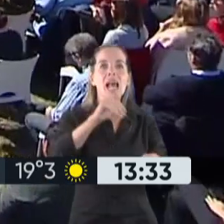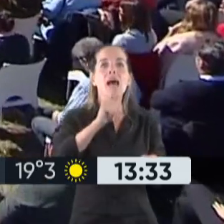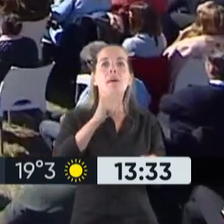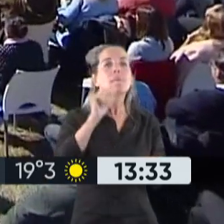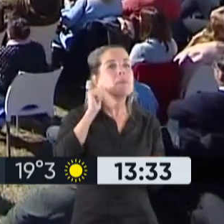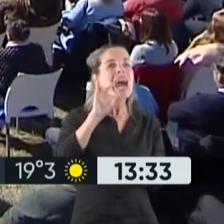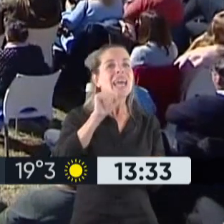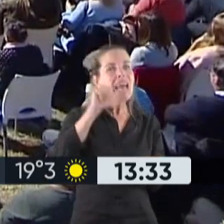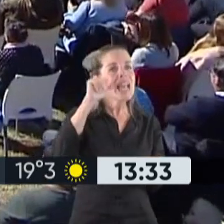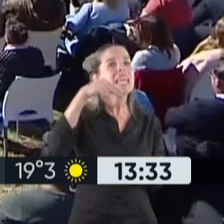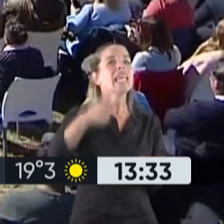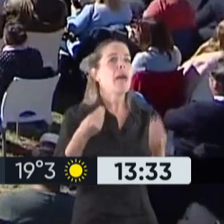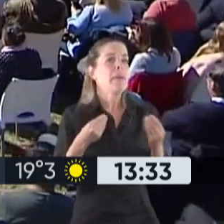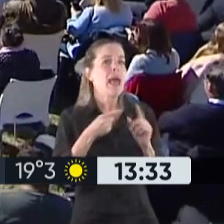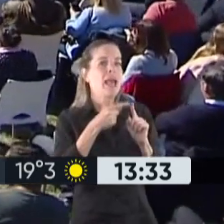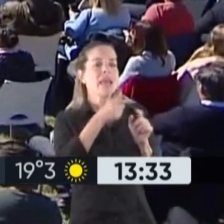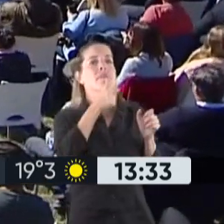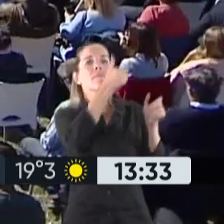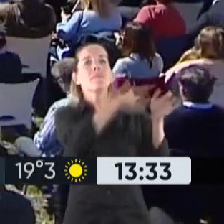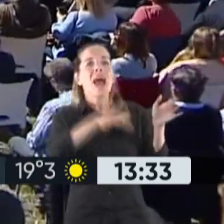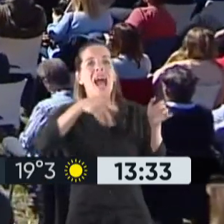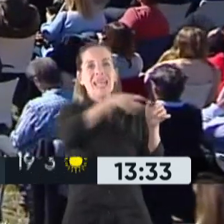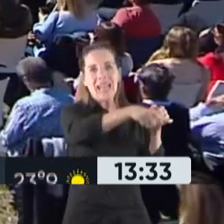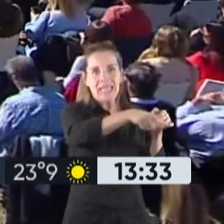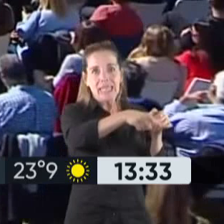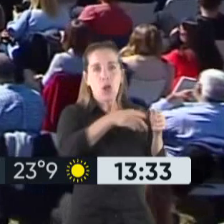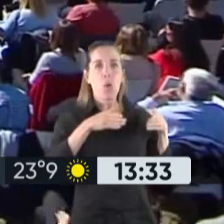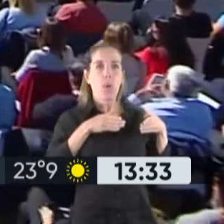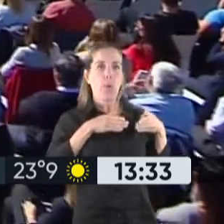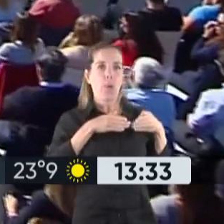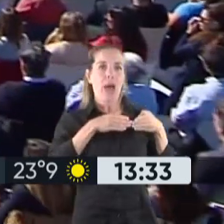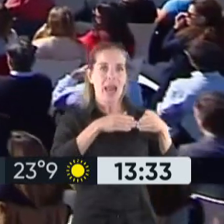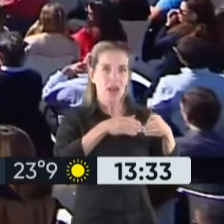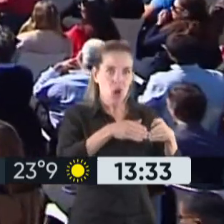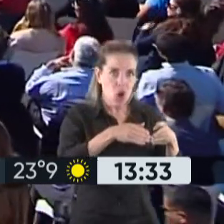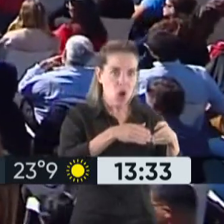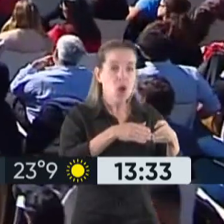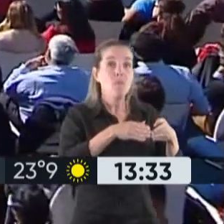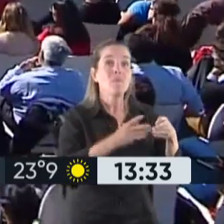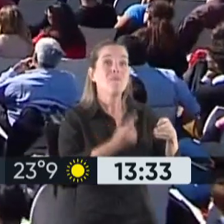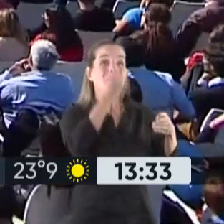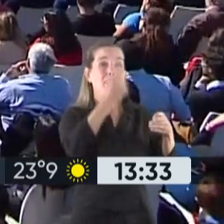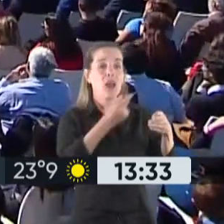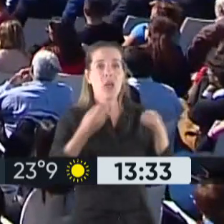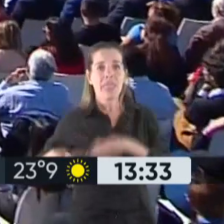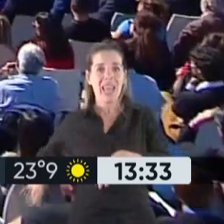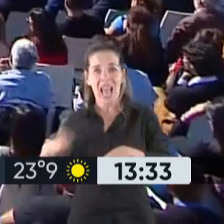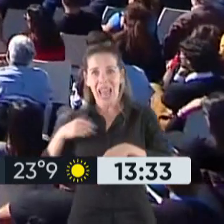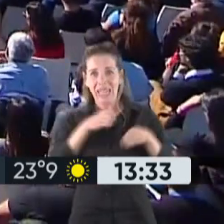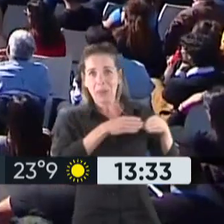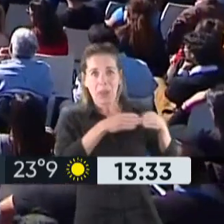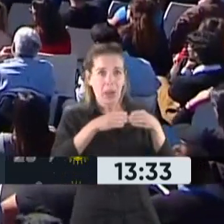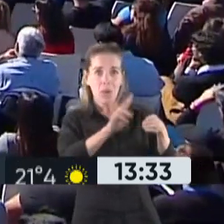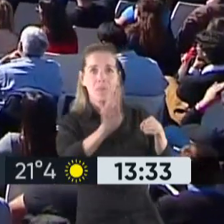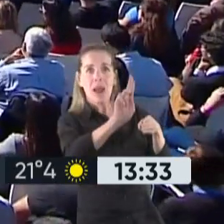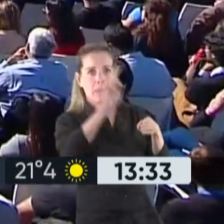para salir al Atlántico ocurría eso que contaba Axel. Tenía que salir de aguas jurisdiccionales argentinas